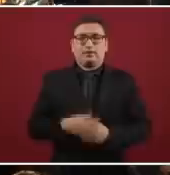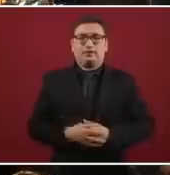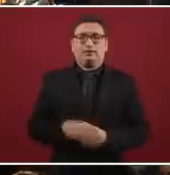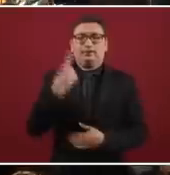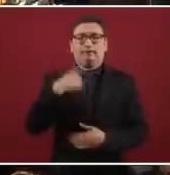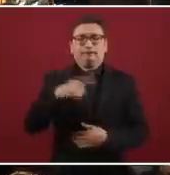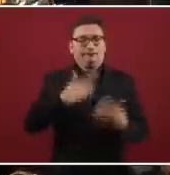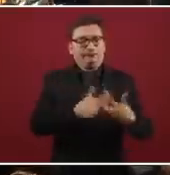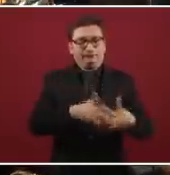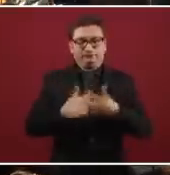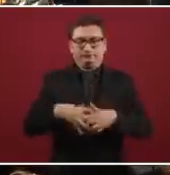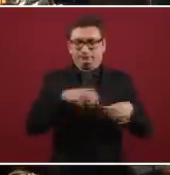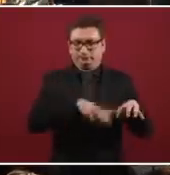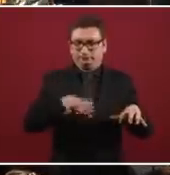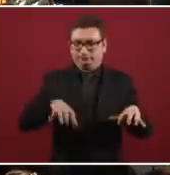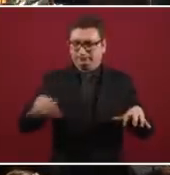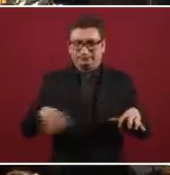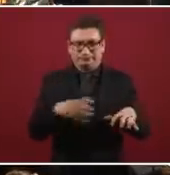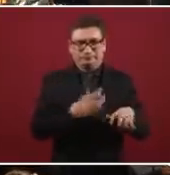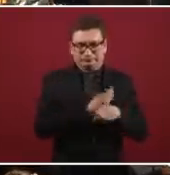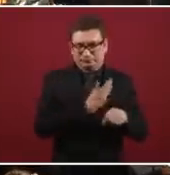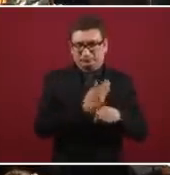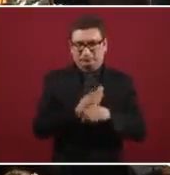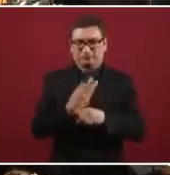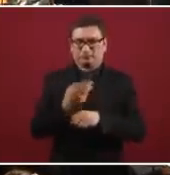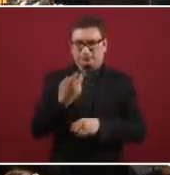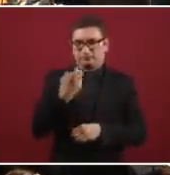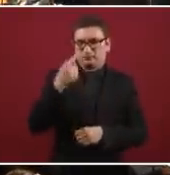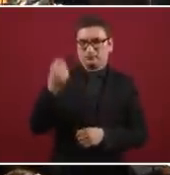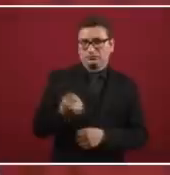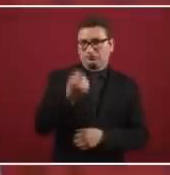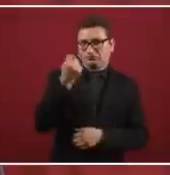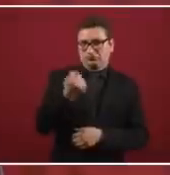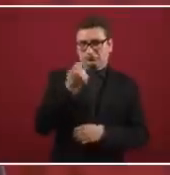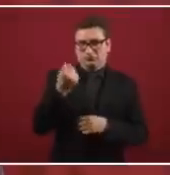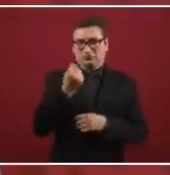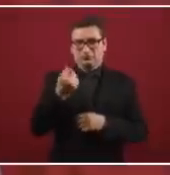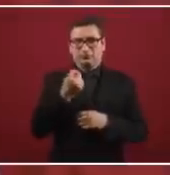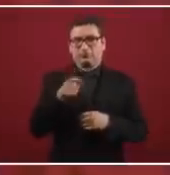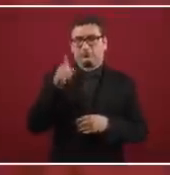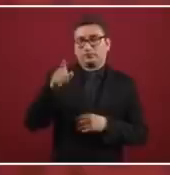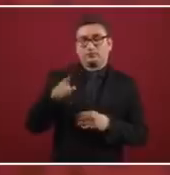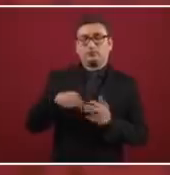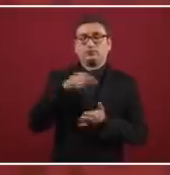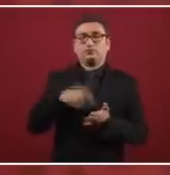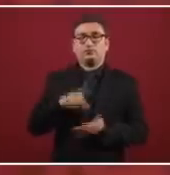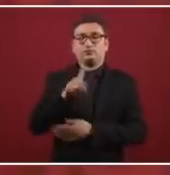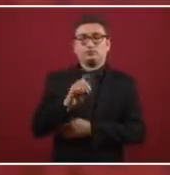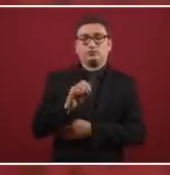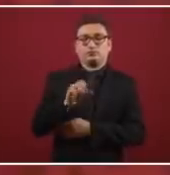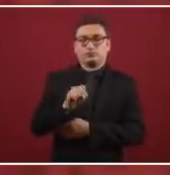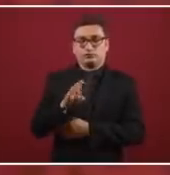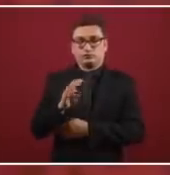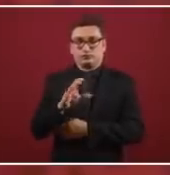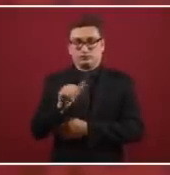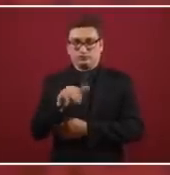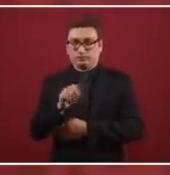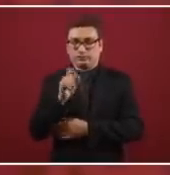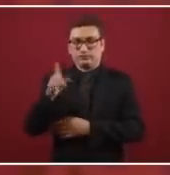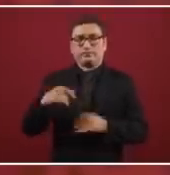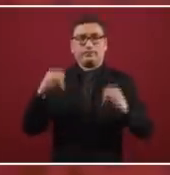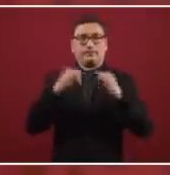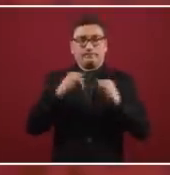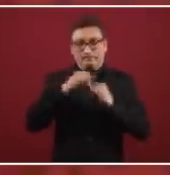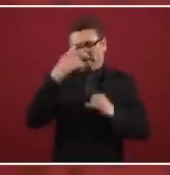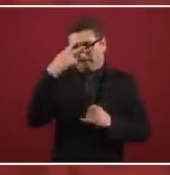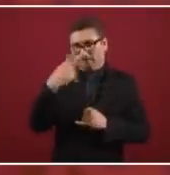las refinerías, la tecnología que estamos utilizando en Dos Bocas es del Instituto